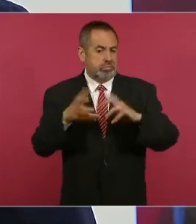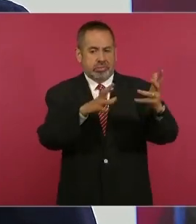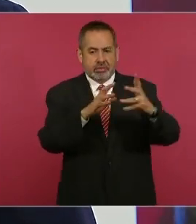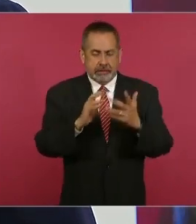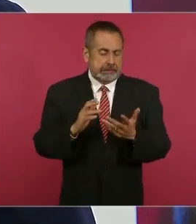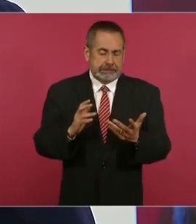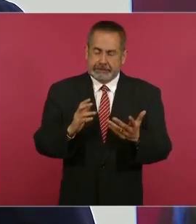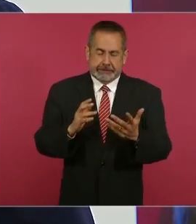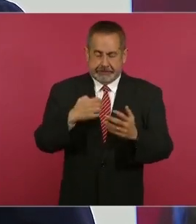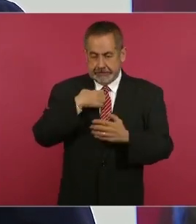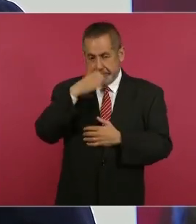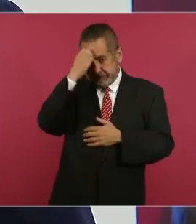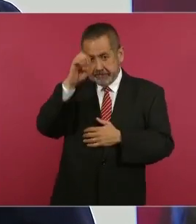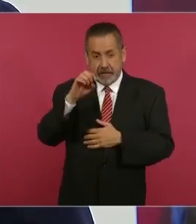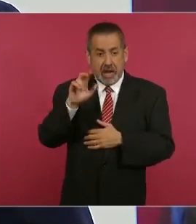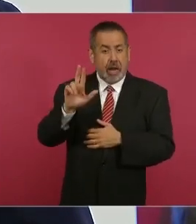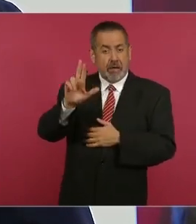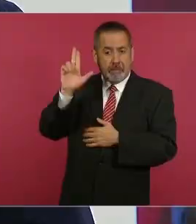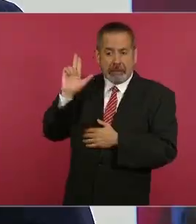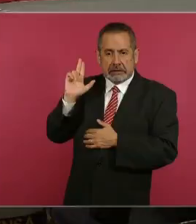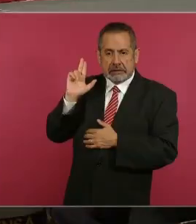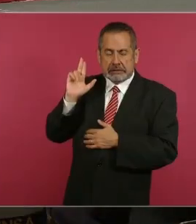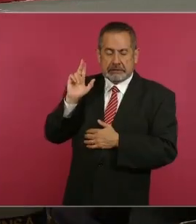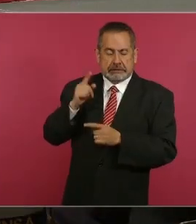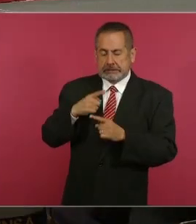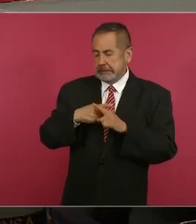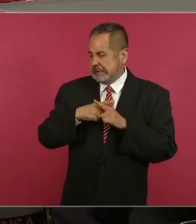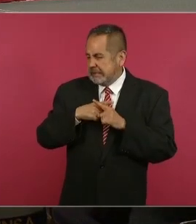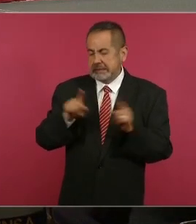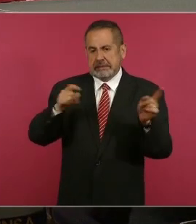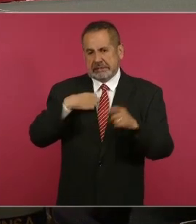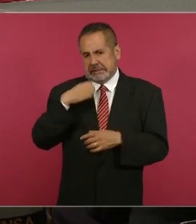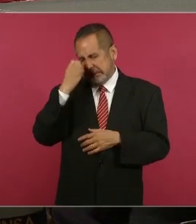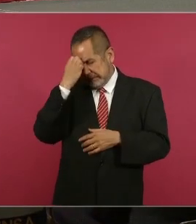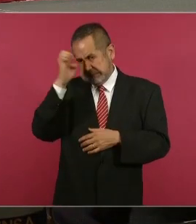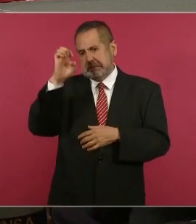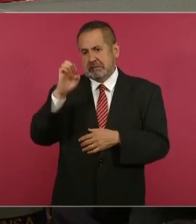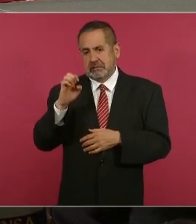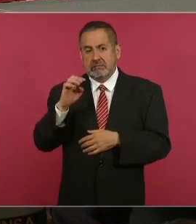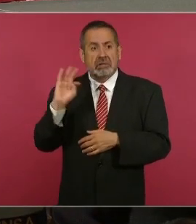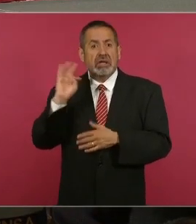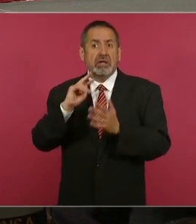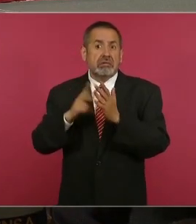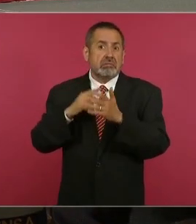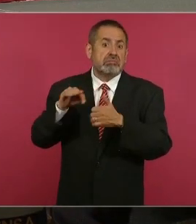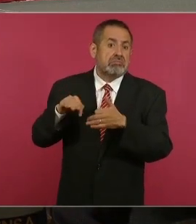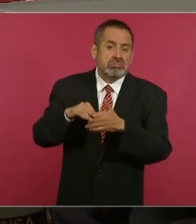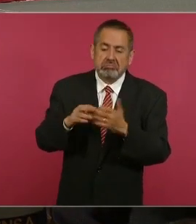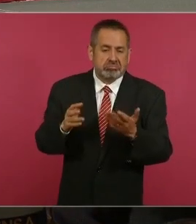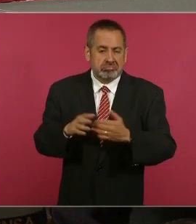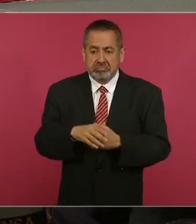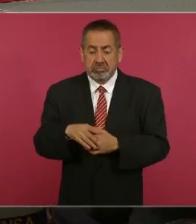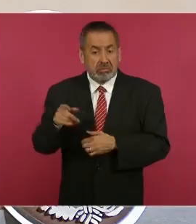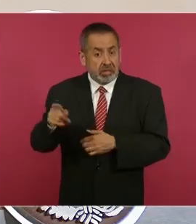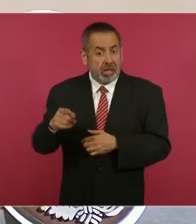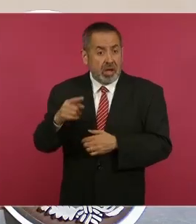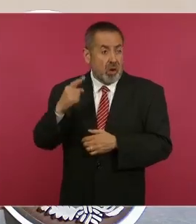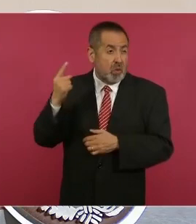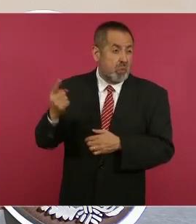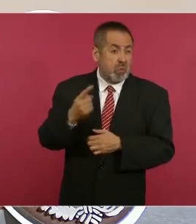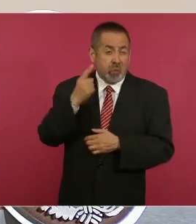el martes 24 fue algo atípico y un escenario poco probable. Se rompió el récord histórico